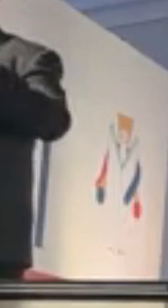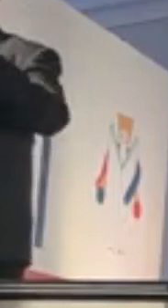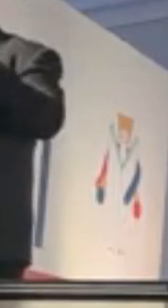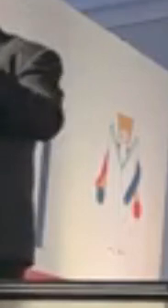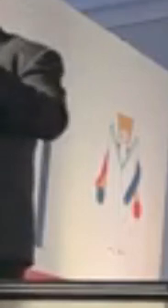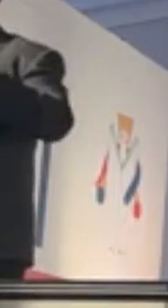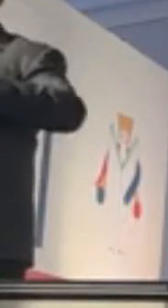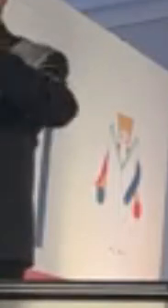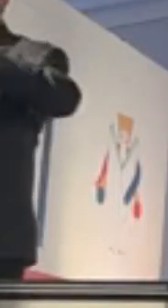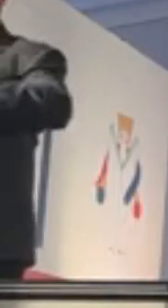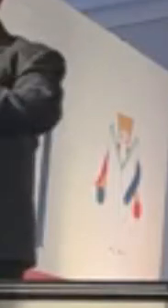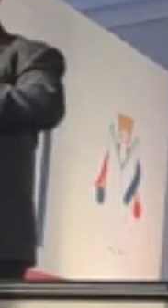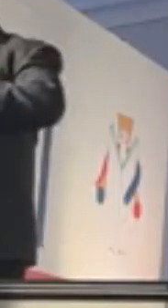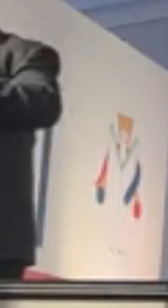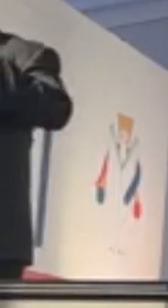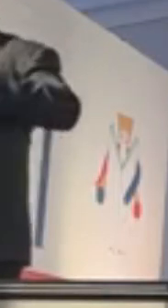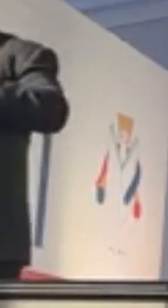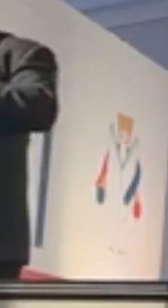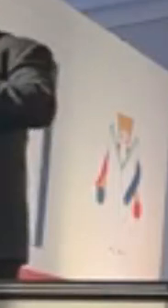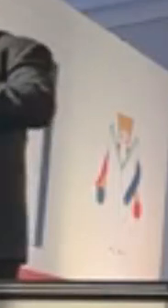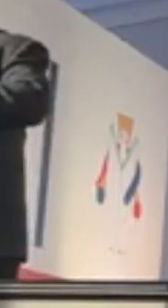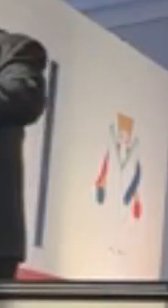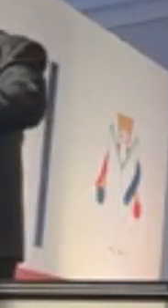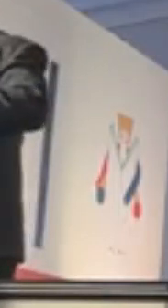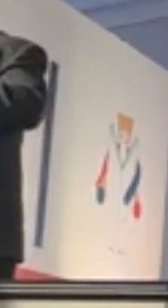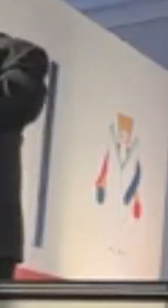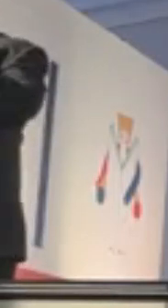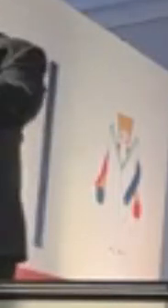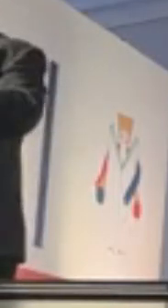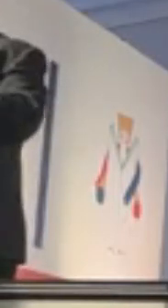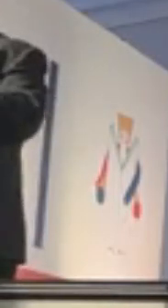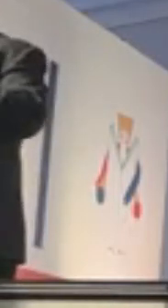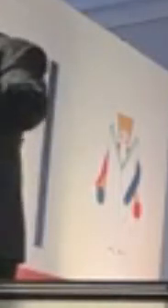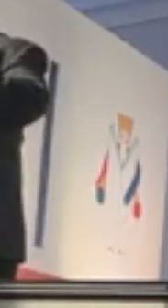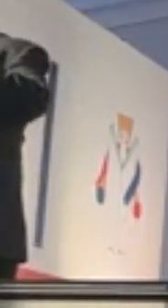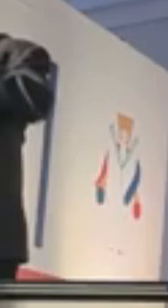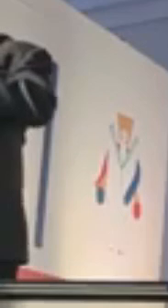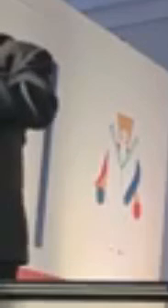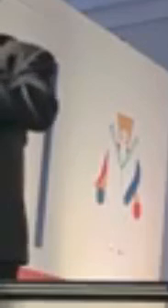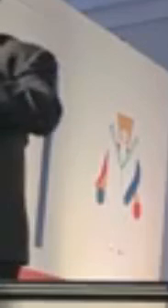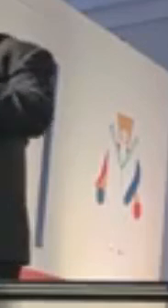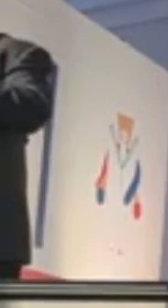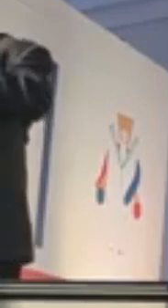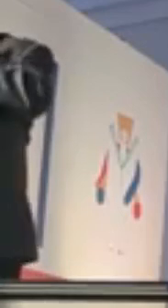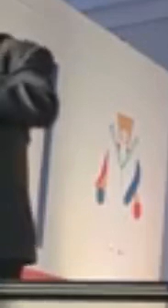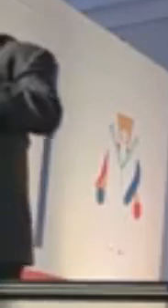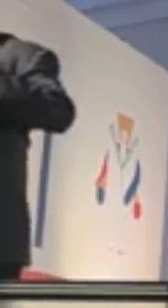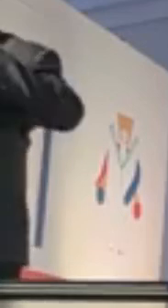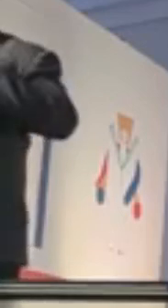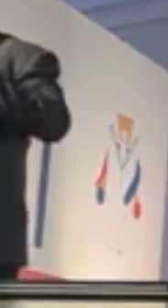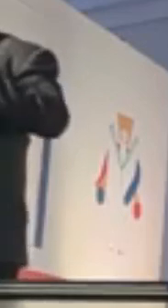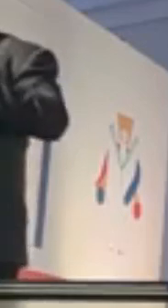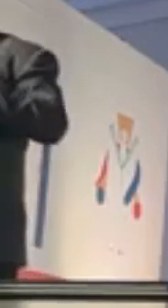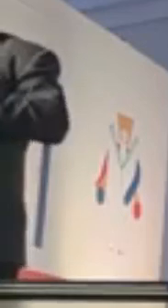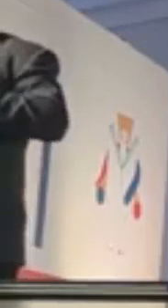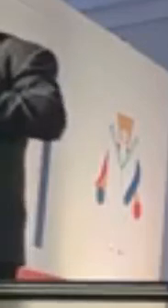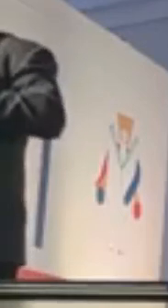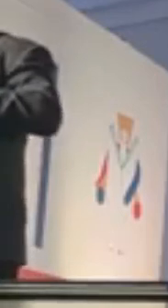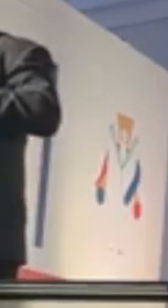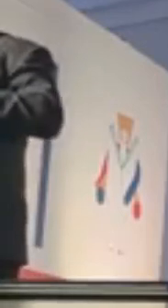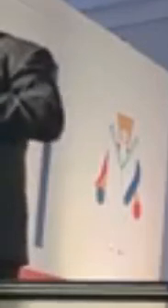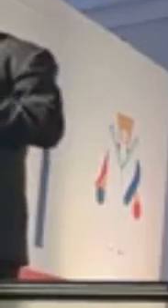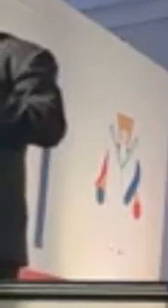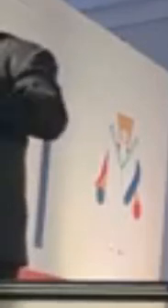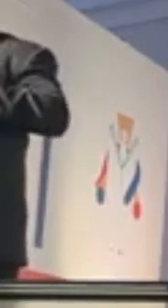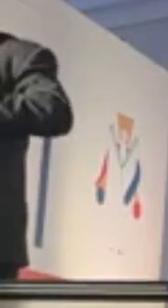pueblo, dependerá de la gente si quiere que este proceso se profundice y se acelere o si quiere llevársela